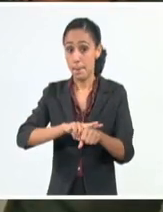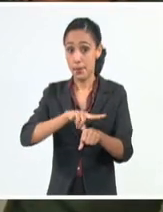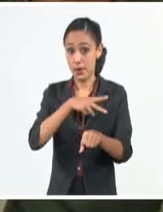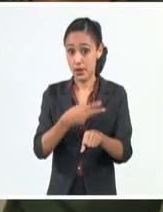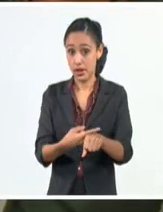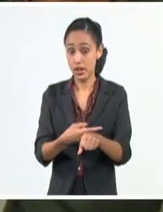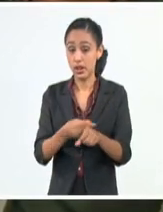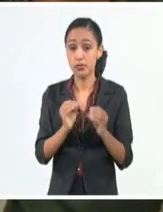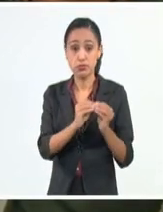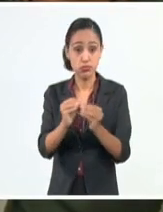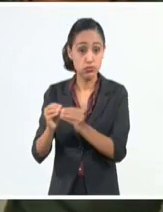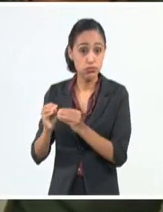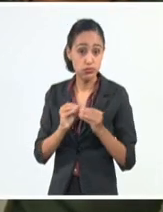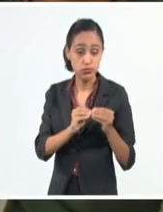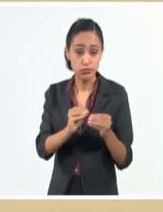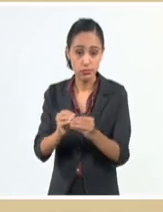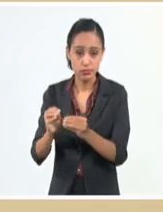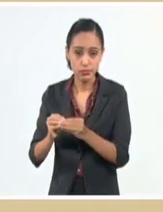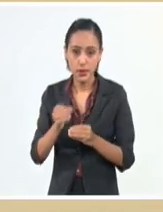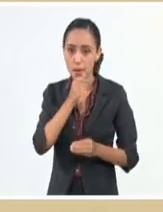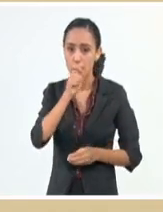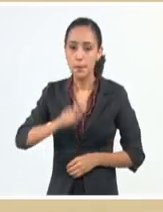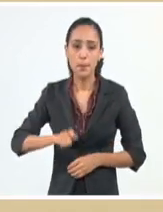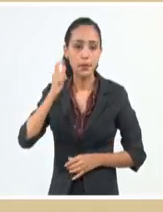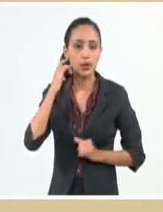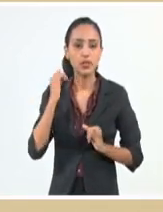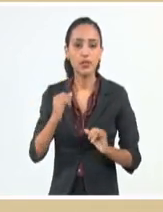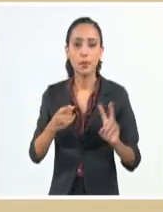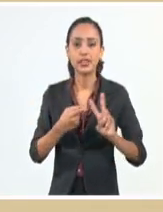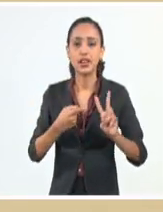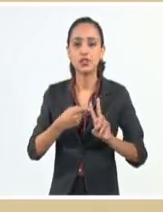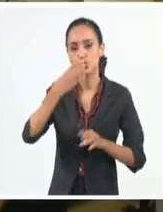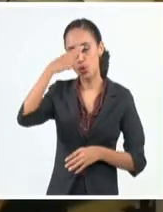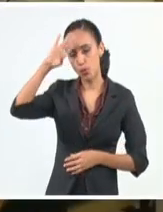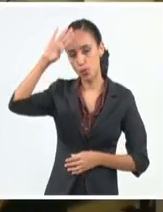transmisión. Lisbeth Penning Matos, Sistema Informativo de la Televisión Cubana.